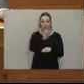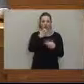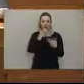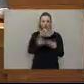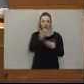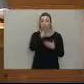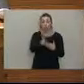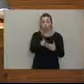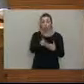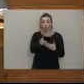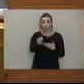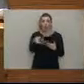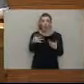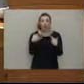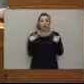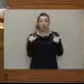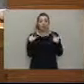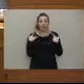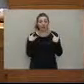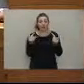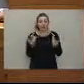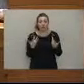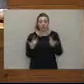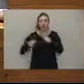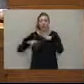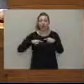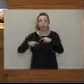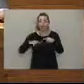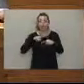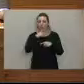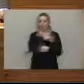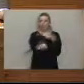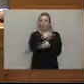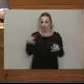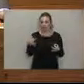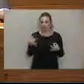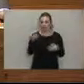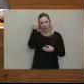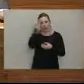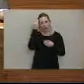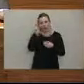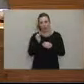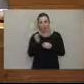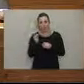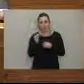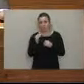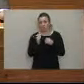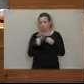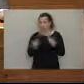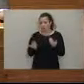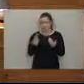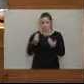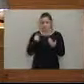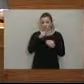tanto, en su mano está una medida política de una efectividad, creo que mucho mayor que todo lo que podamos acordar en este